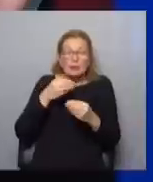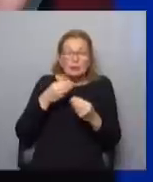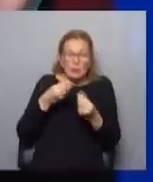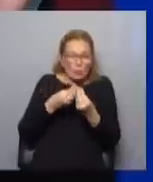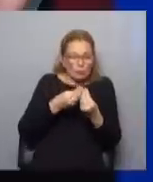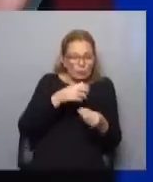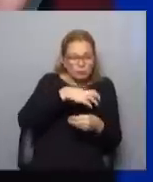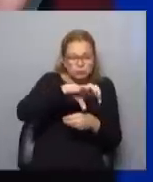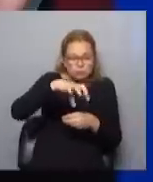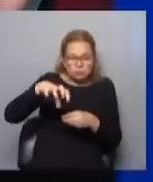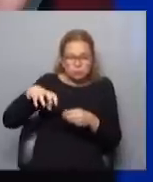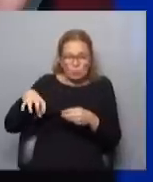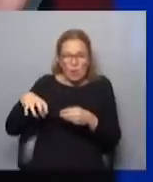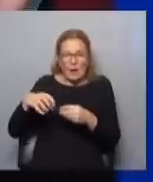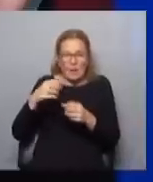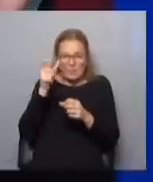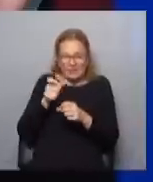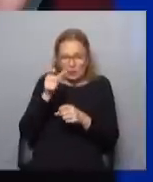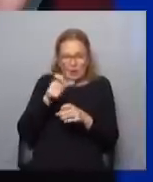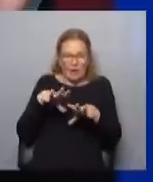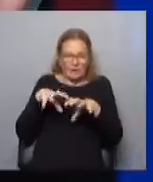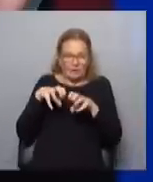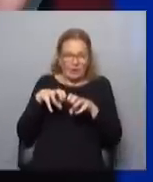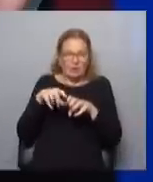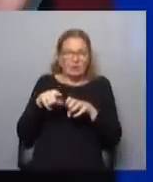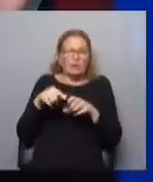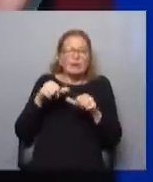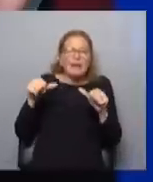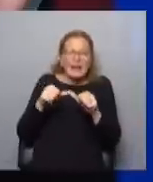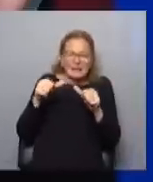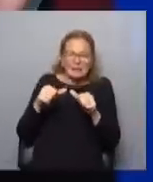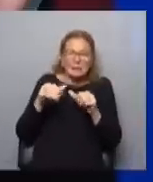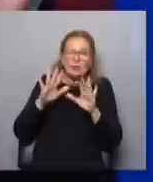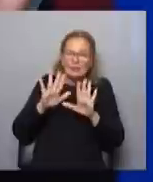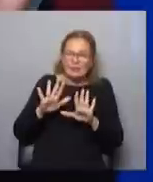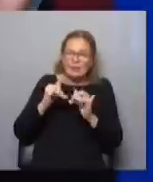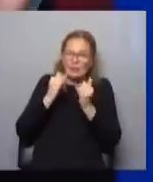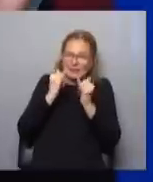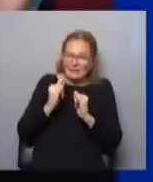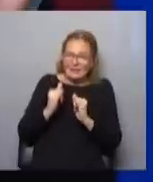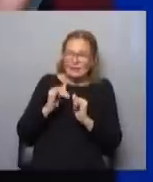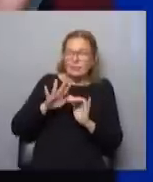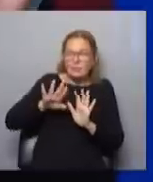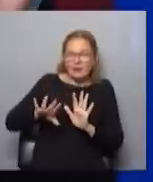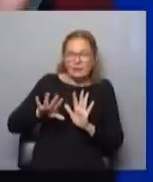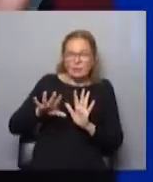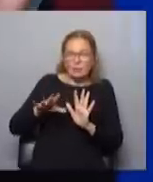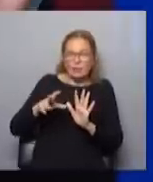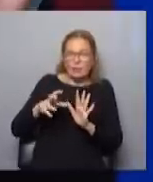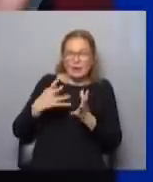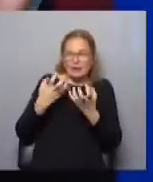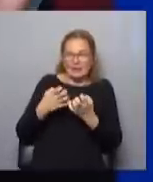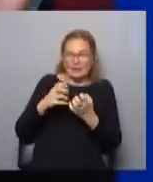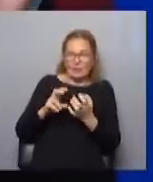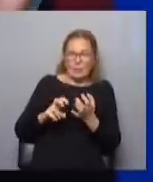poblado eso se siguió haciendo y lo que si se resiente es todo aquello que vos querés dar saltos en calidad